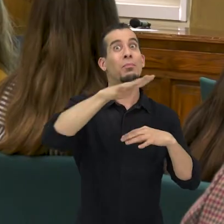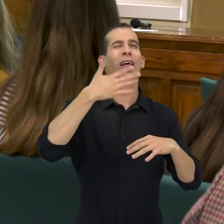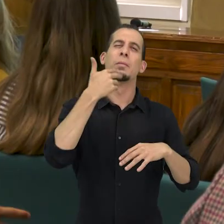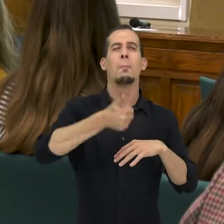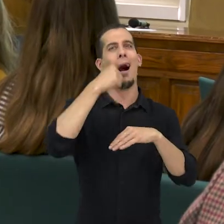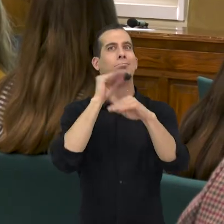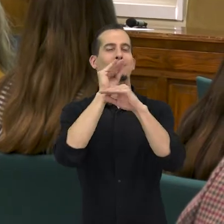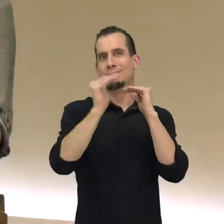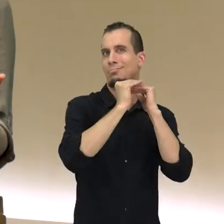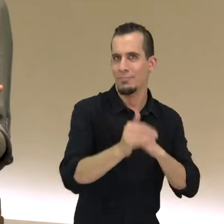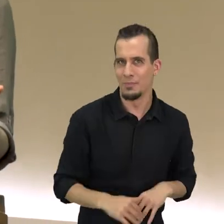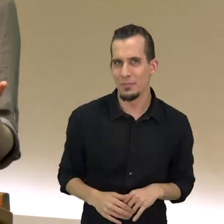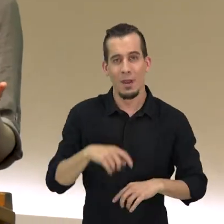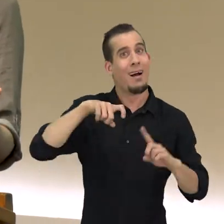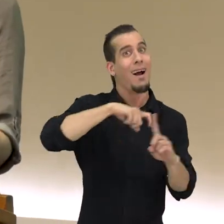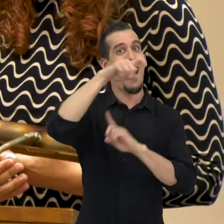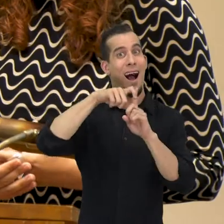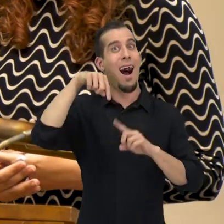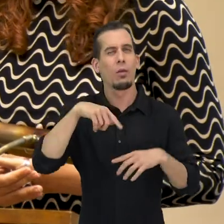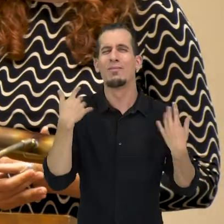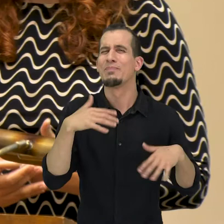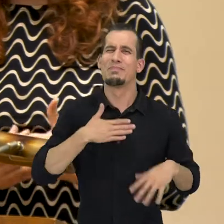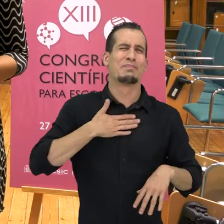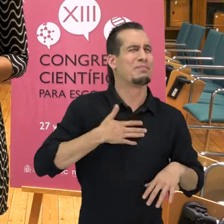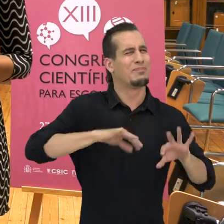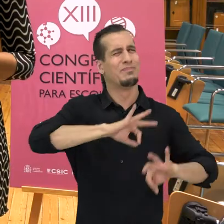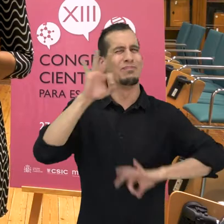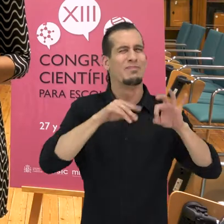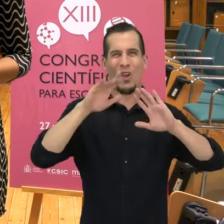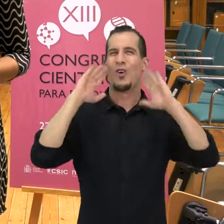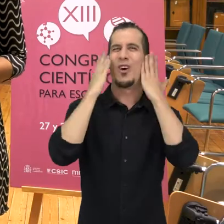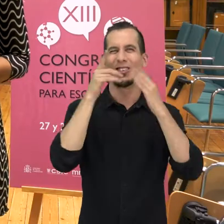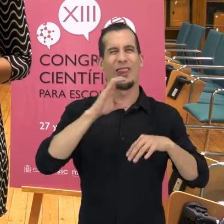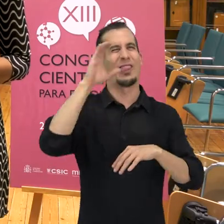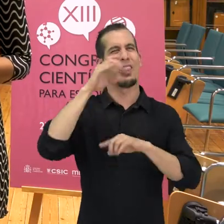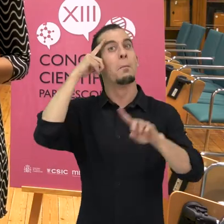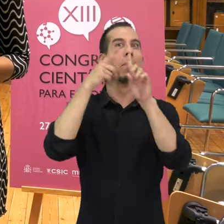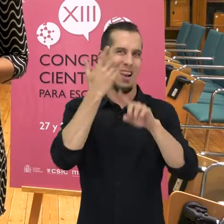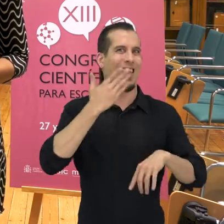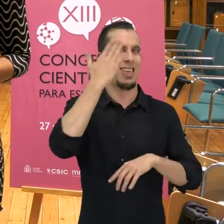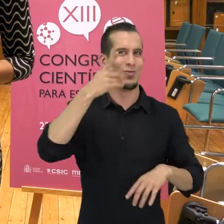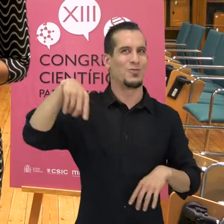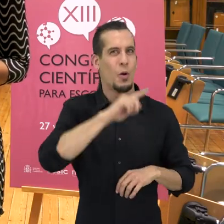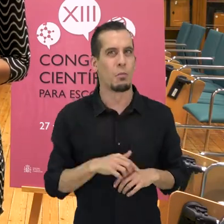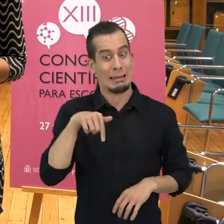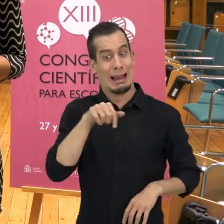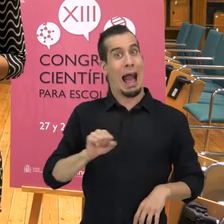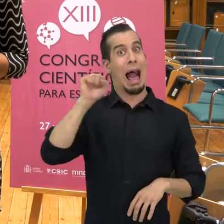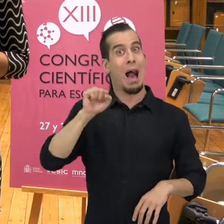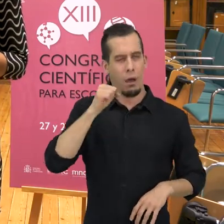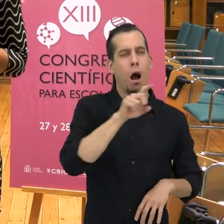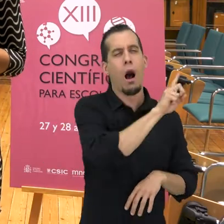podamos hacer de este planeta un espacio mucho más sostenible. Como cada año, es un placer organizar el Congreso Científico para